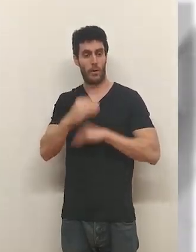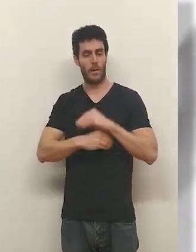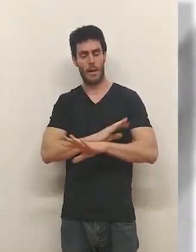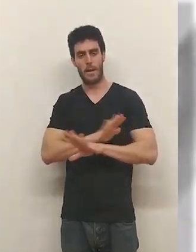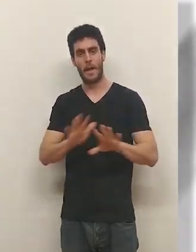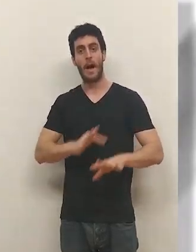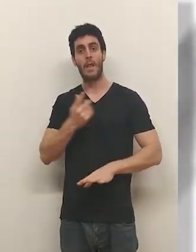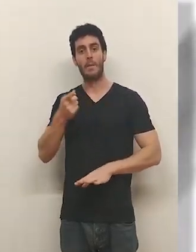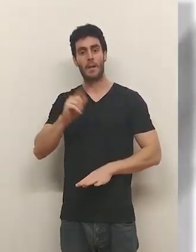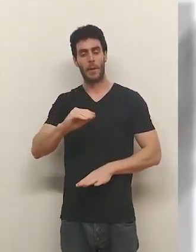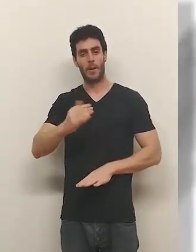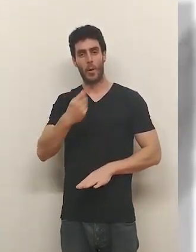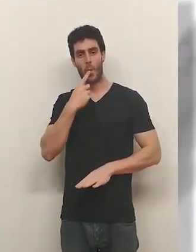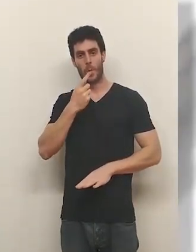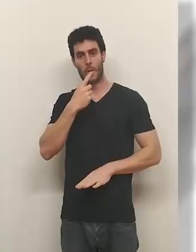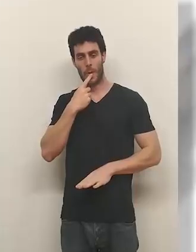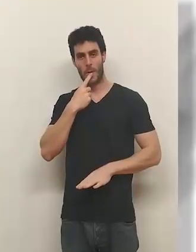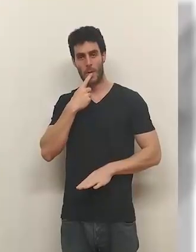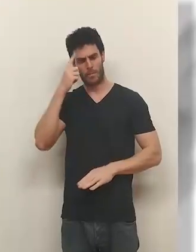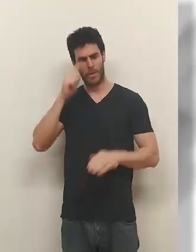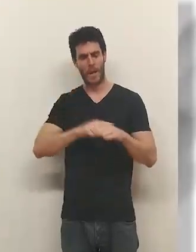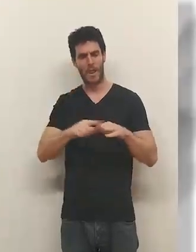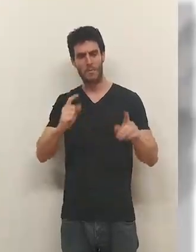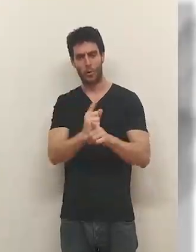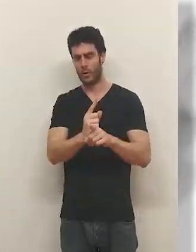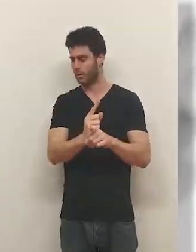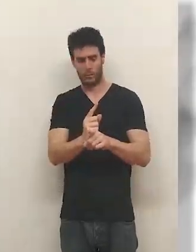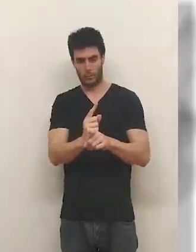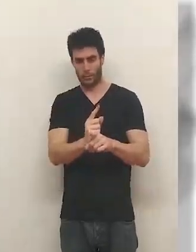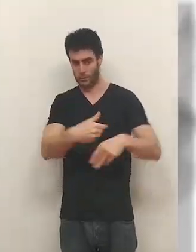De hecho, añade en la nota, el club condena categóricamente el racismo.